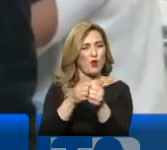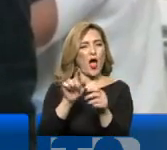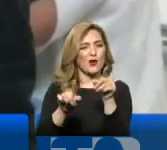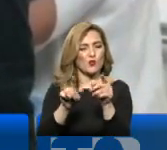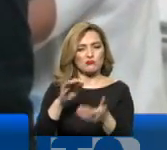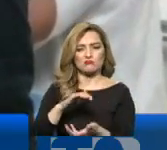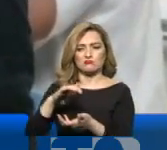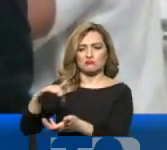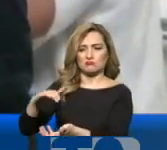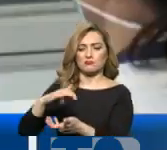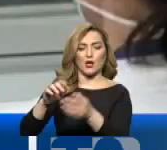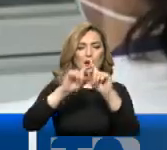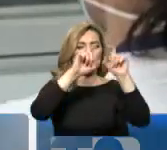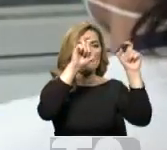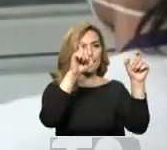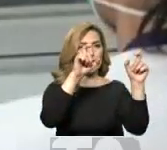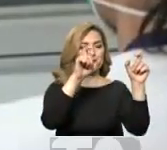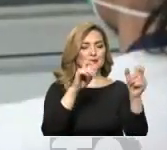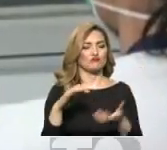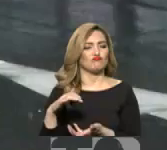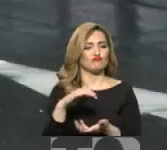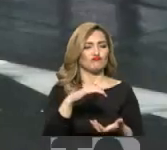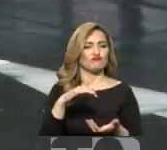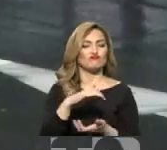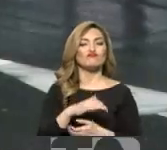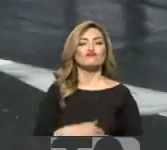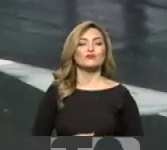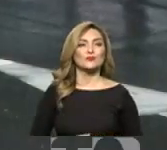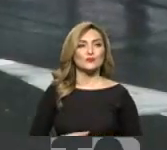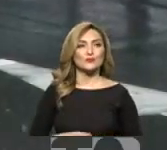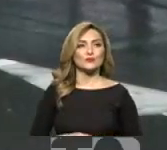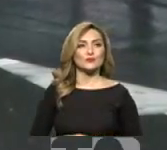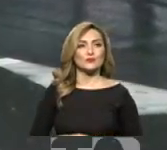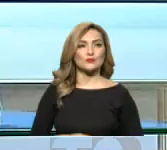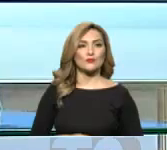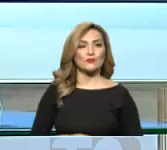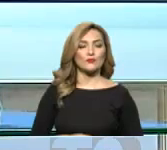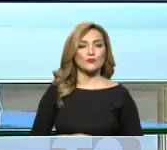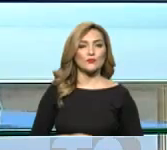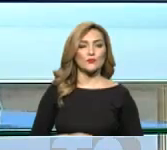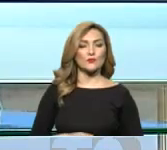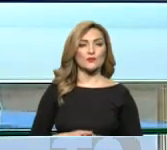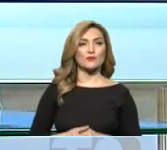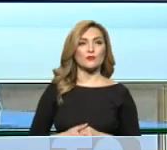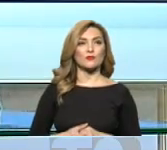pruebas, y a una empresa de carga. En Quito, Andrea Samaniego, 24 horas.